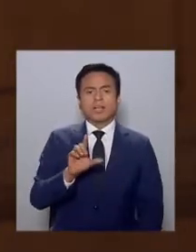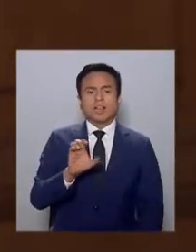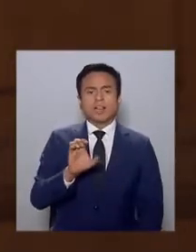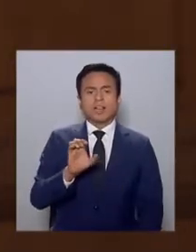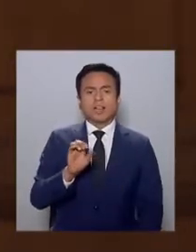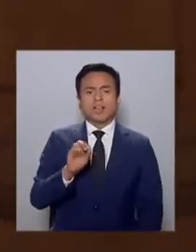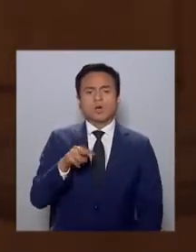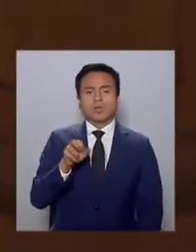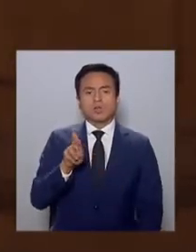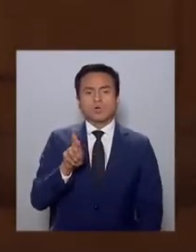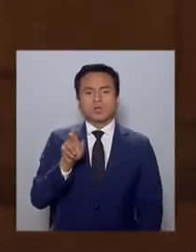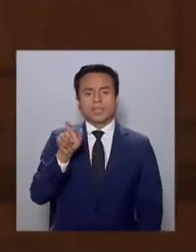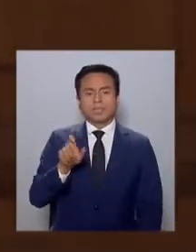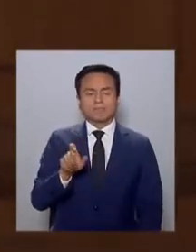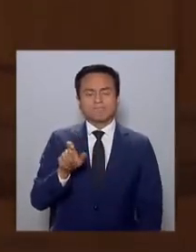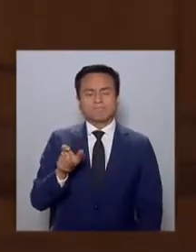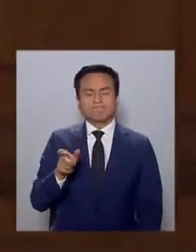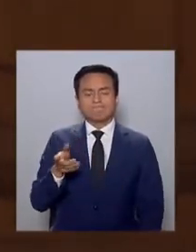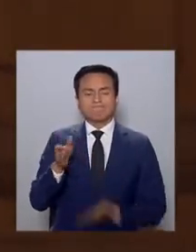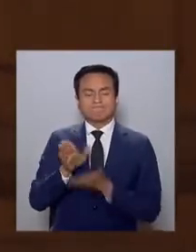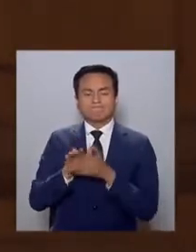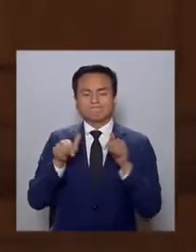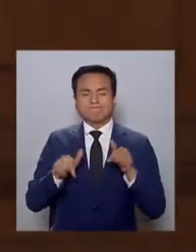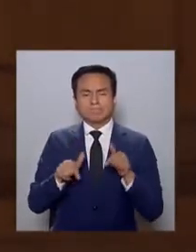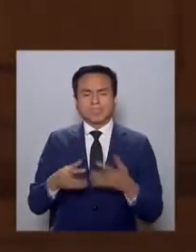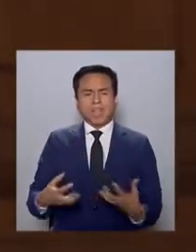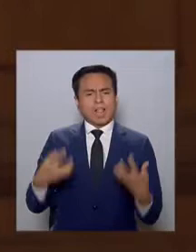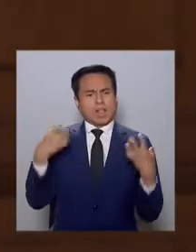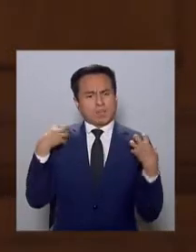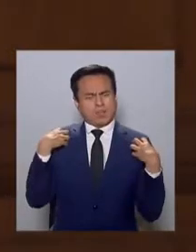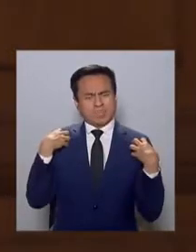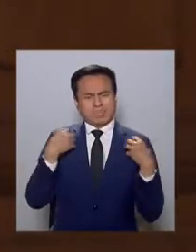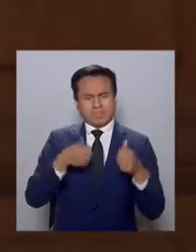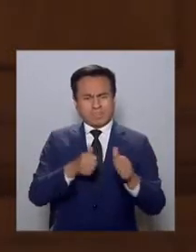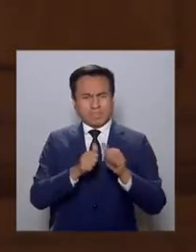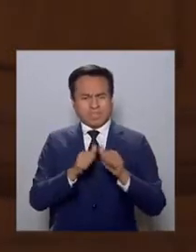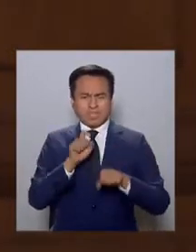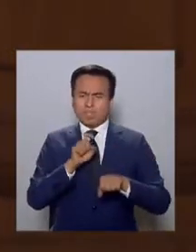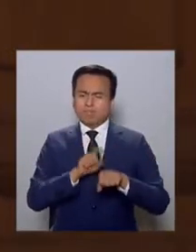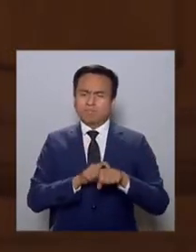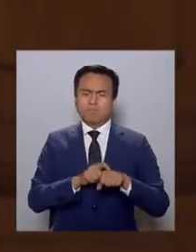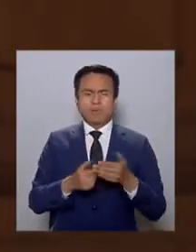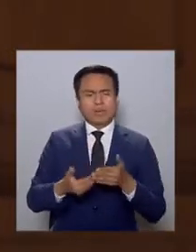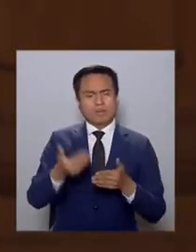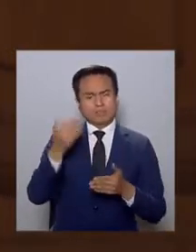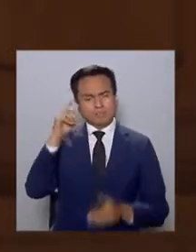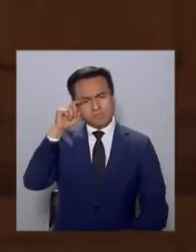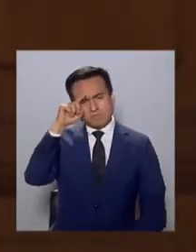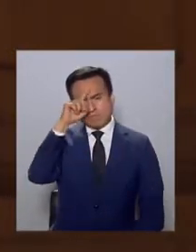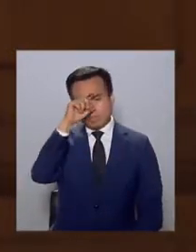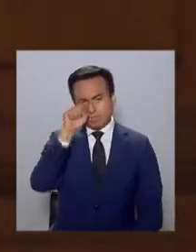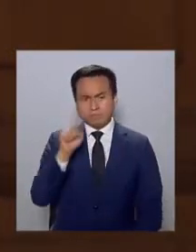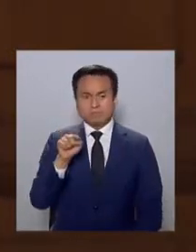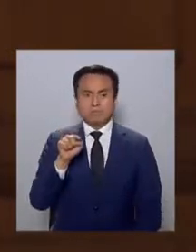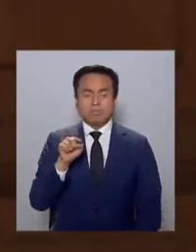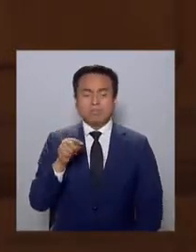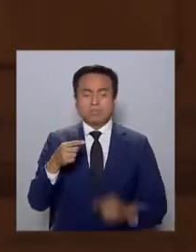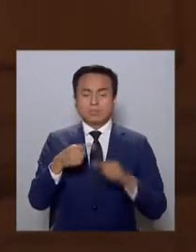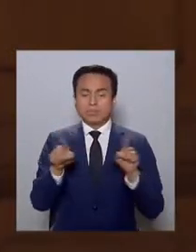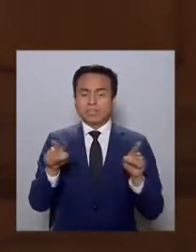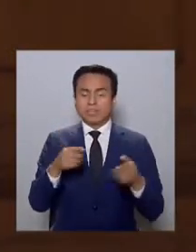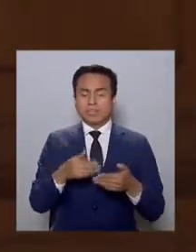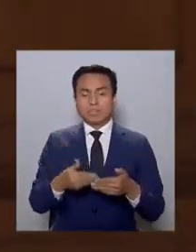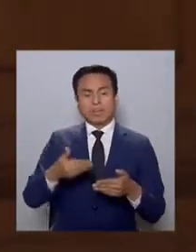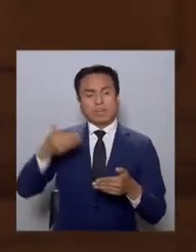Oyarzún, quien ha partido hoy. Ella tuvo que asumir una labor desafiante en un momento muy difícil y el contraste con